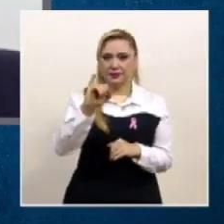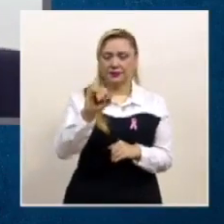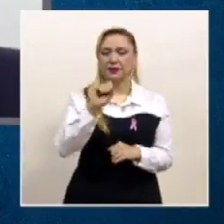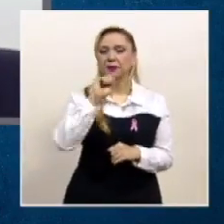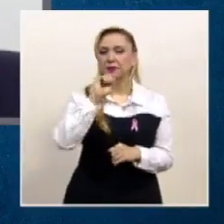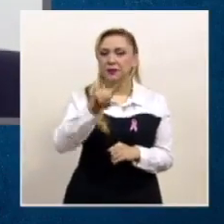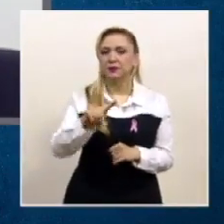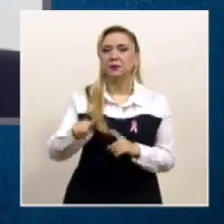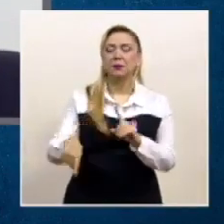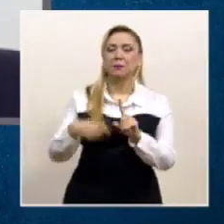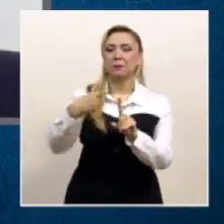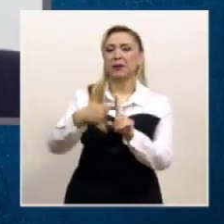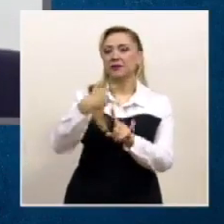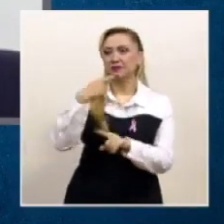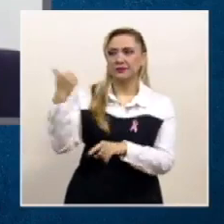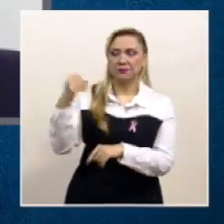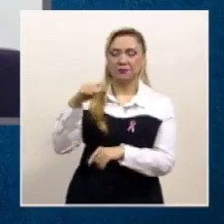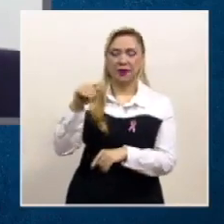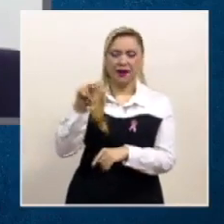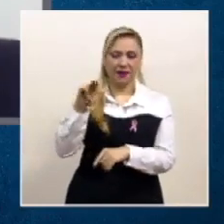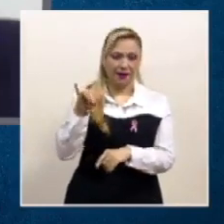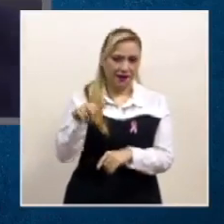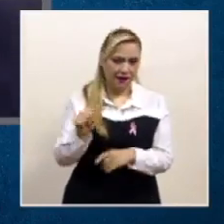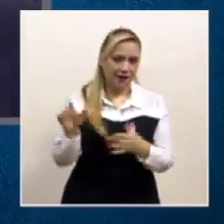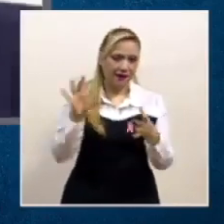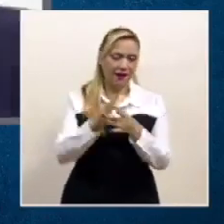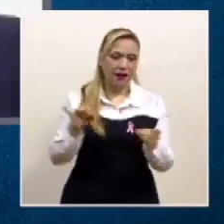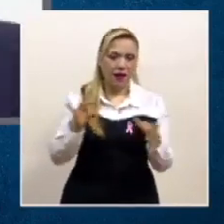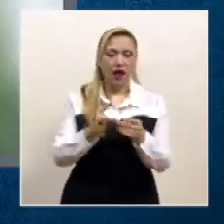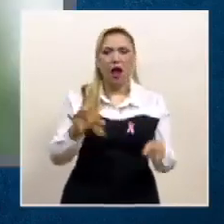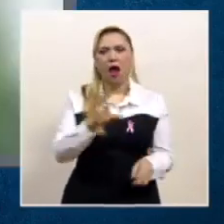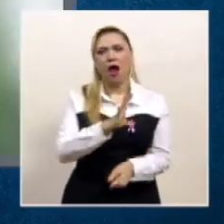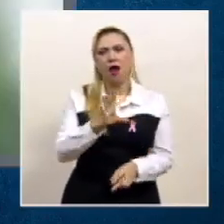que menciona Mariana, hay una